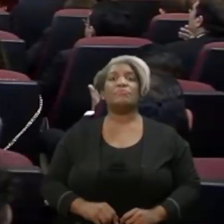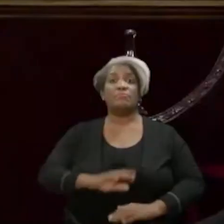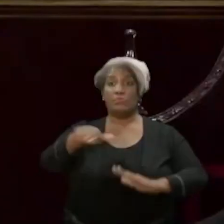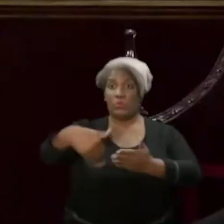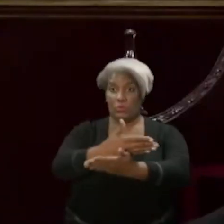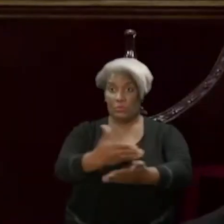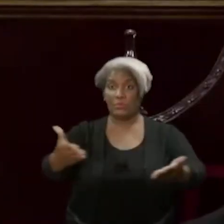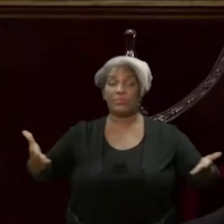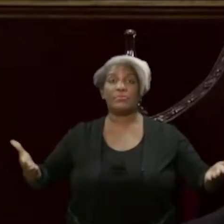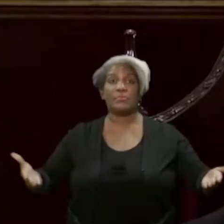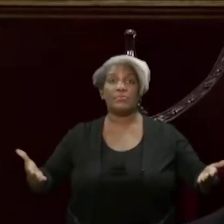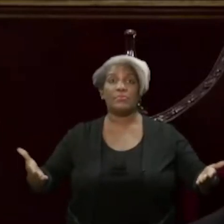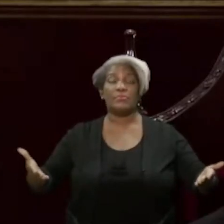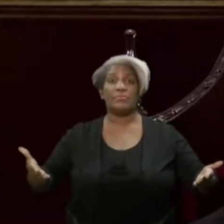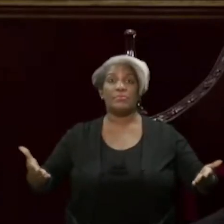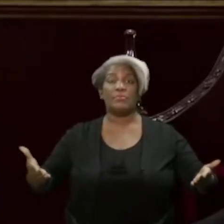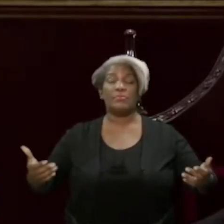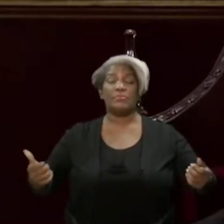Asambleístas,